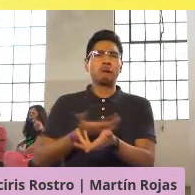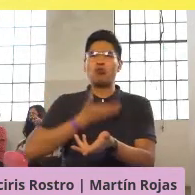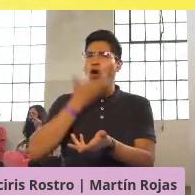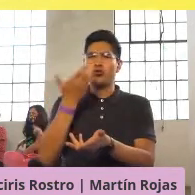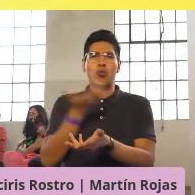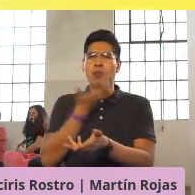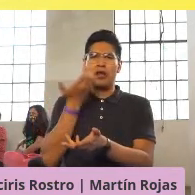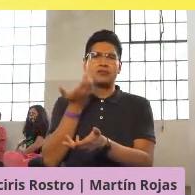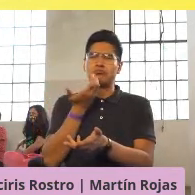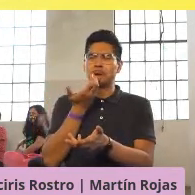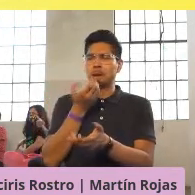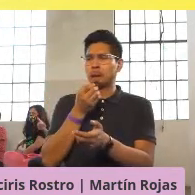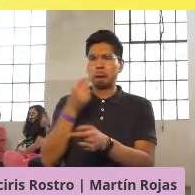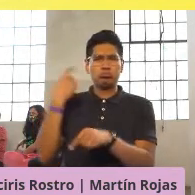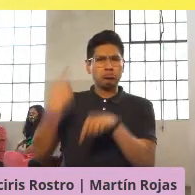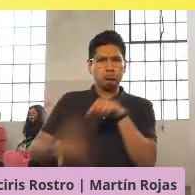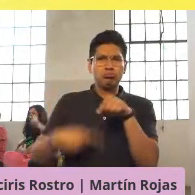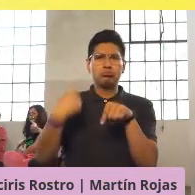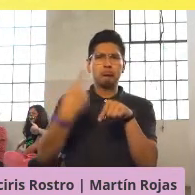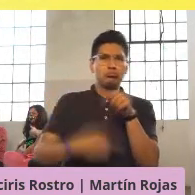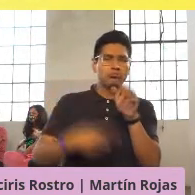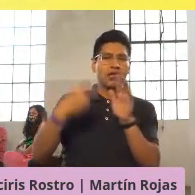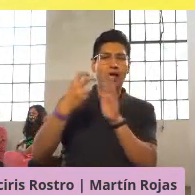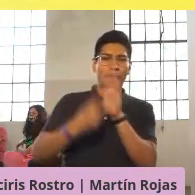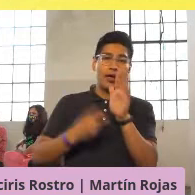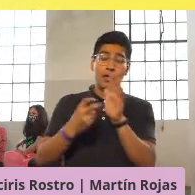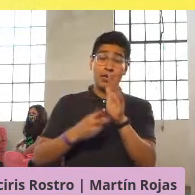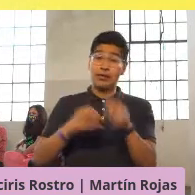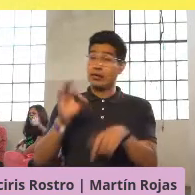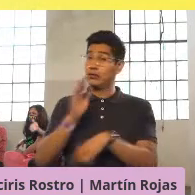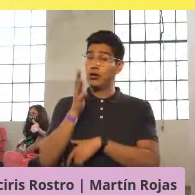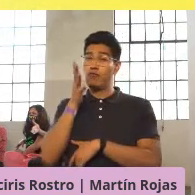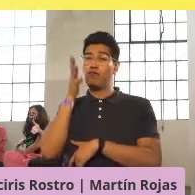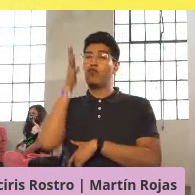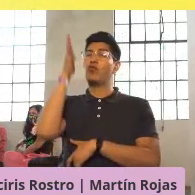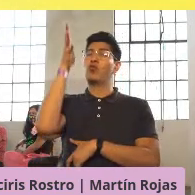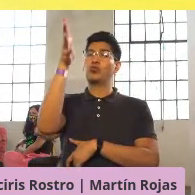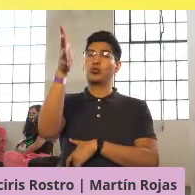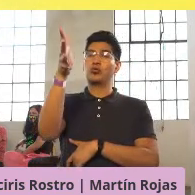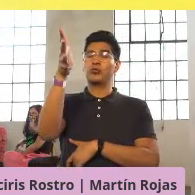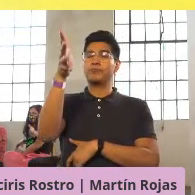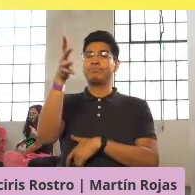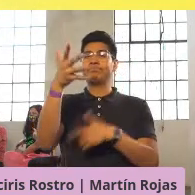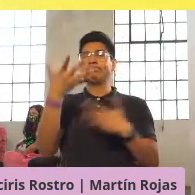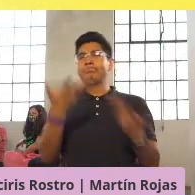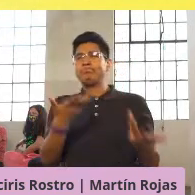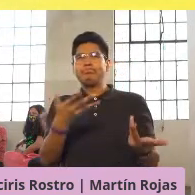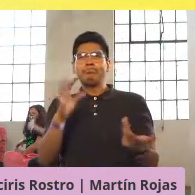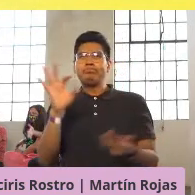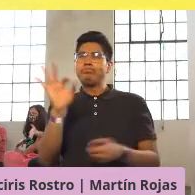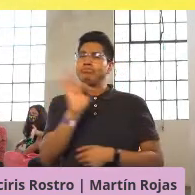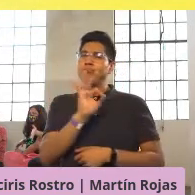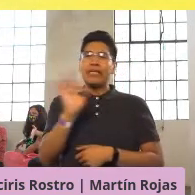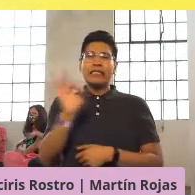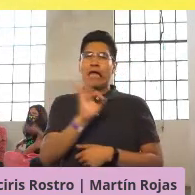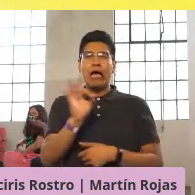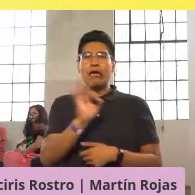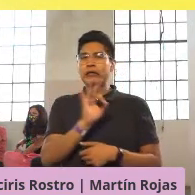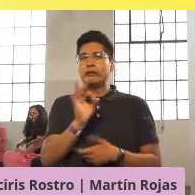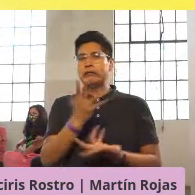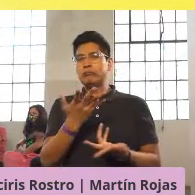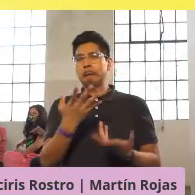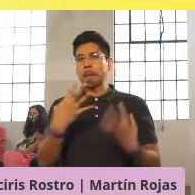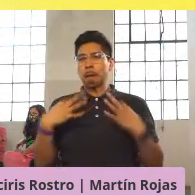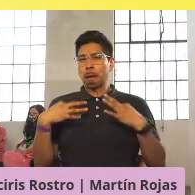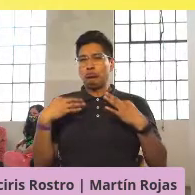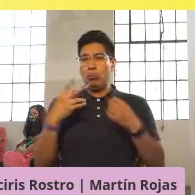ciertas prácticas, ¿no? Eventualmente a lo mejor llegaremos a no utilizar pieles animales, pero